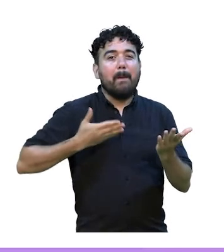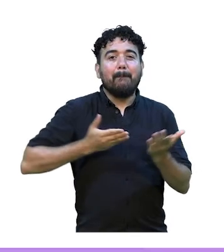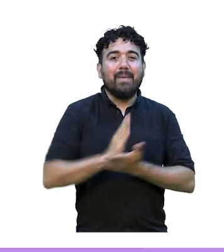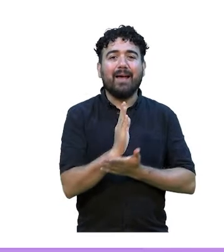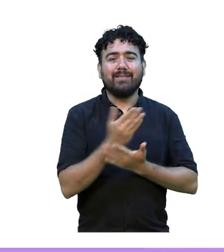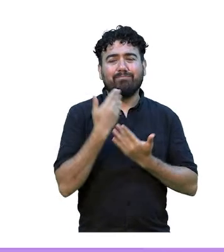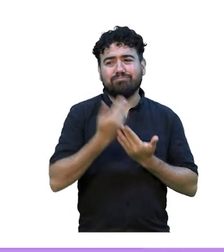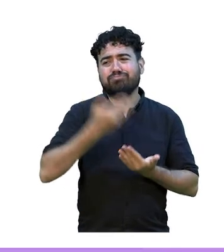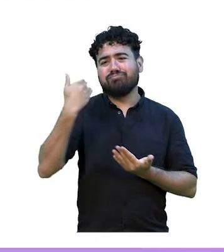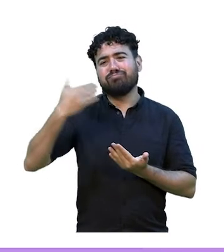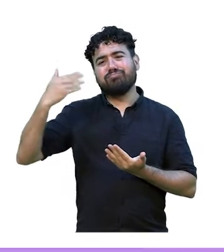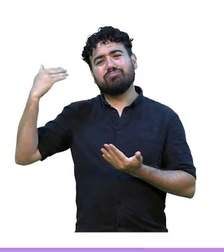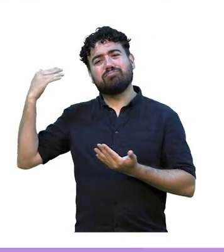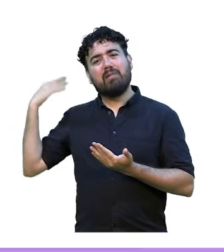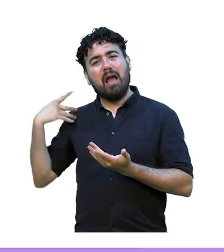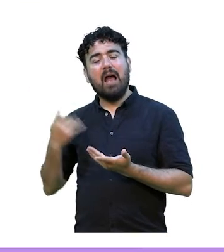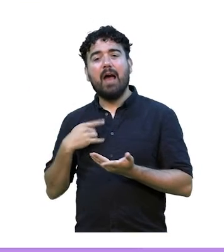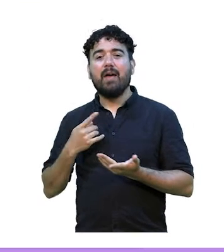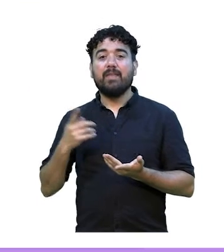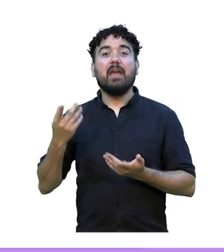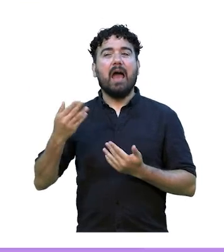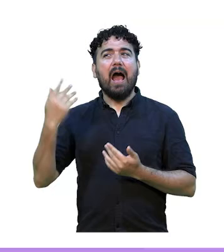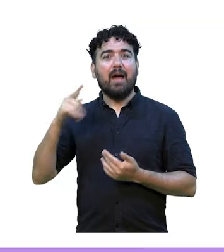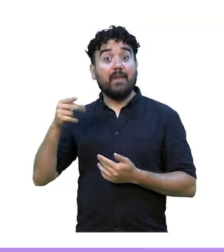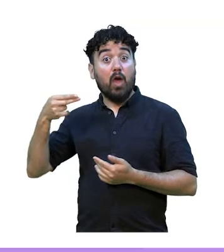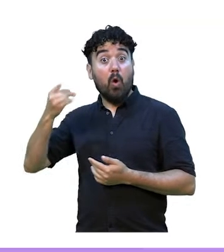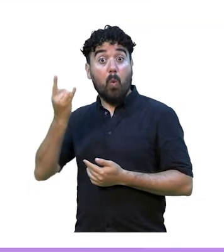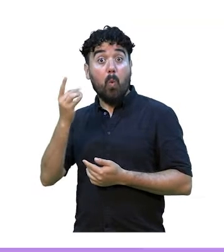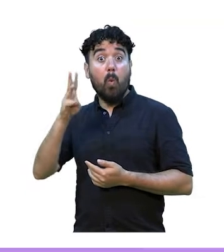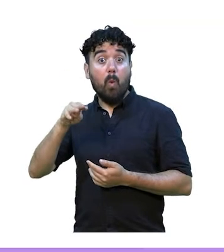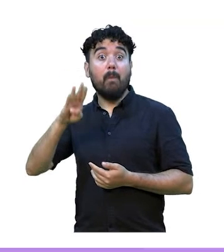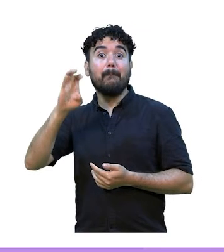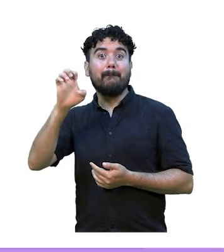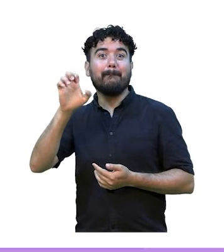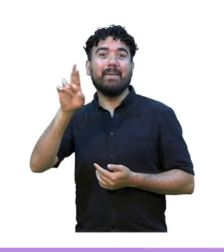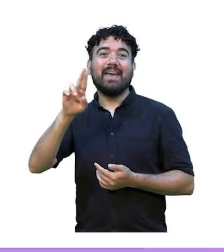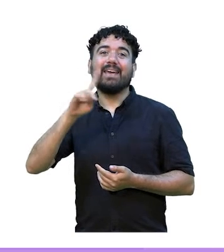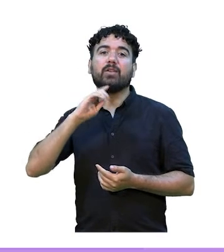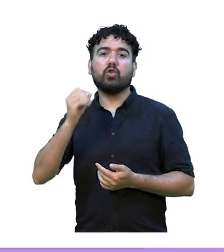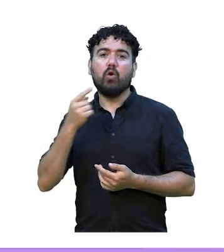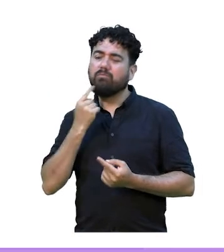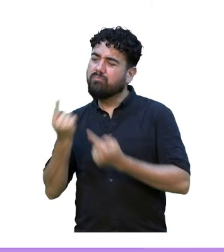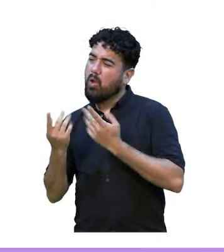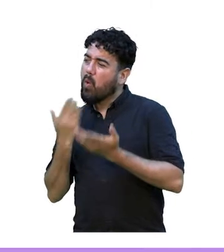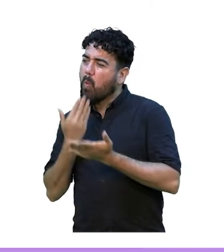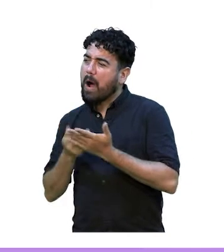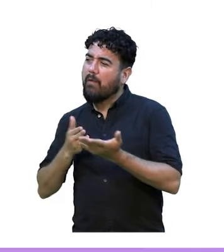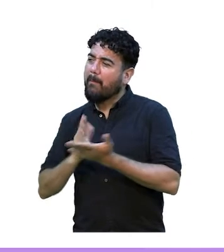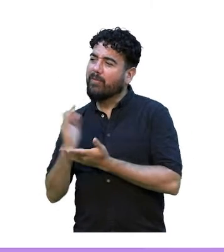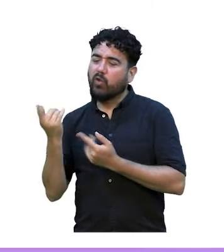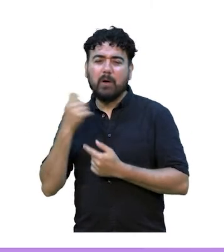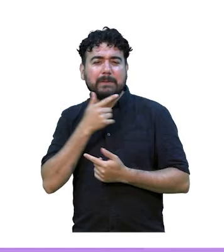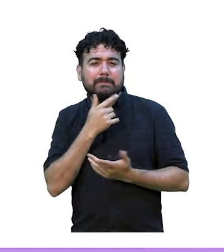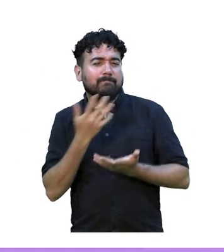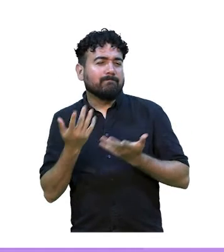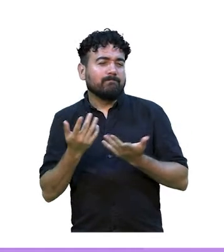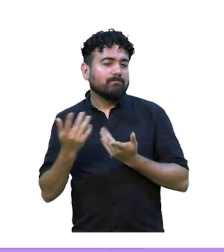que surge hace muchos años ya. Estábamos con Humberto tratando de acordarnos más o